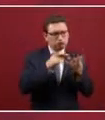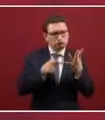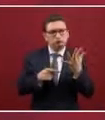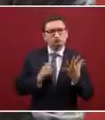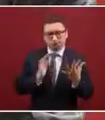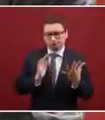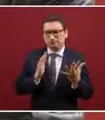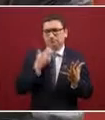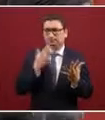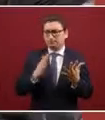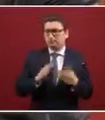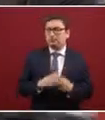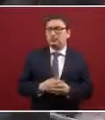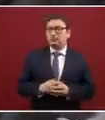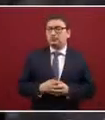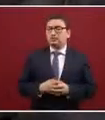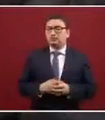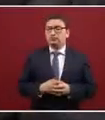y no quiero